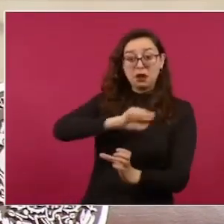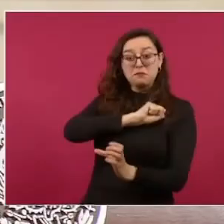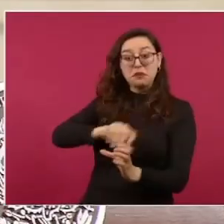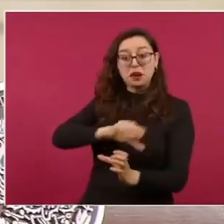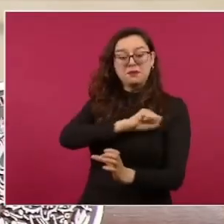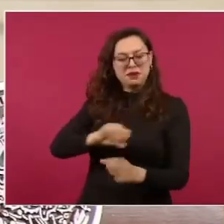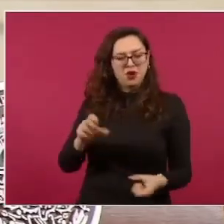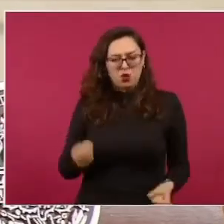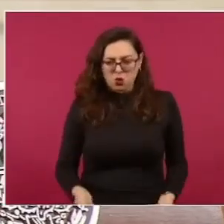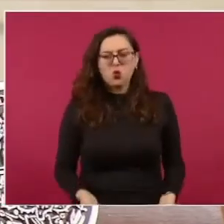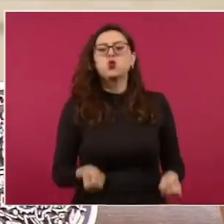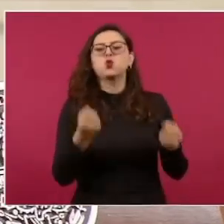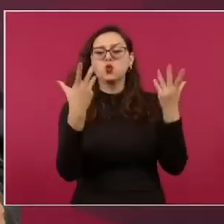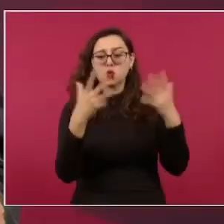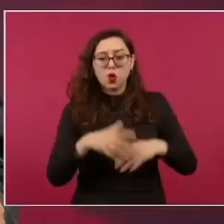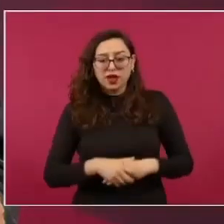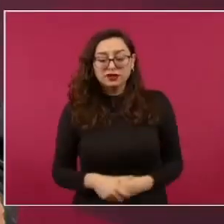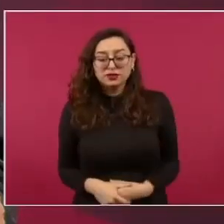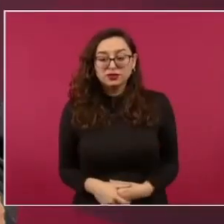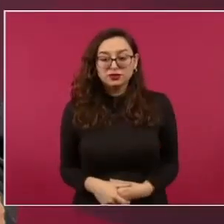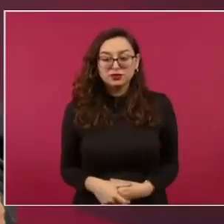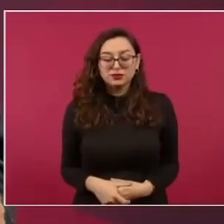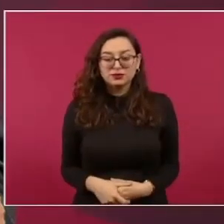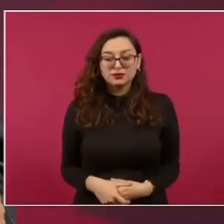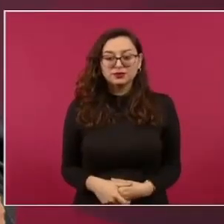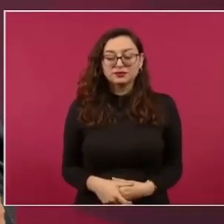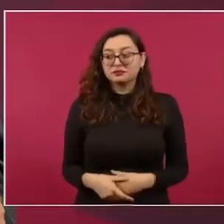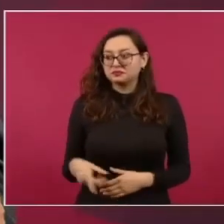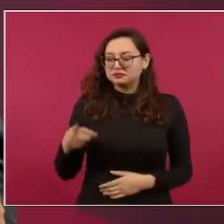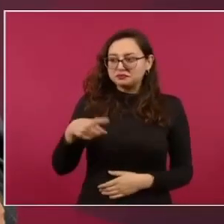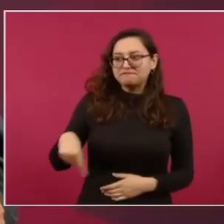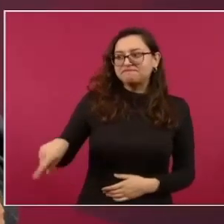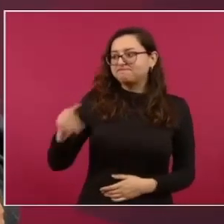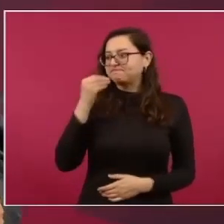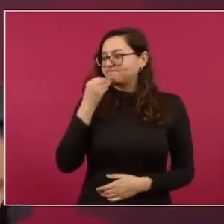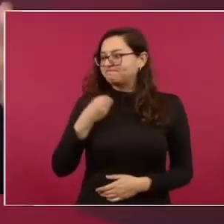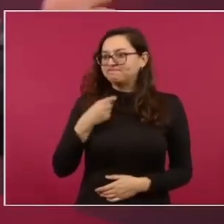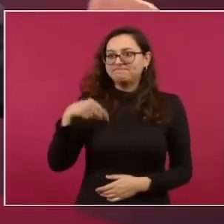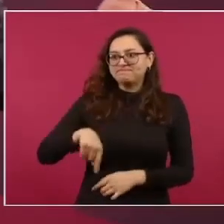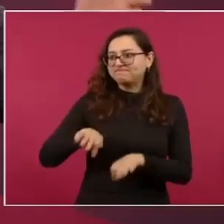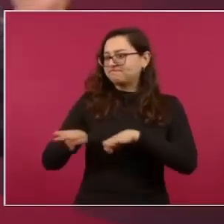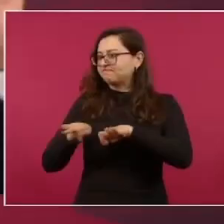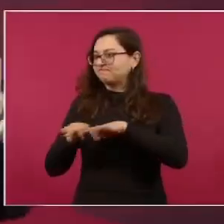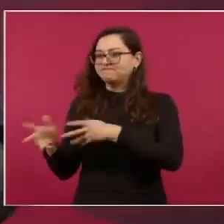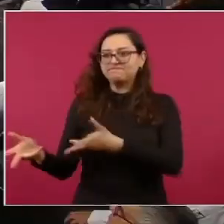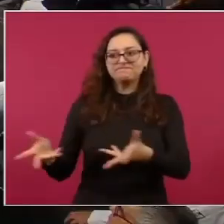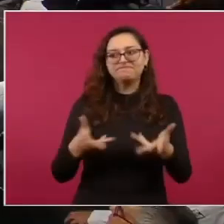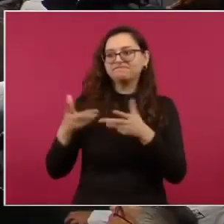necesidad a buscarse la vida a Estados Unidos. Ya tenemos